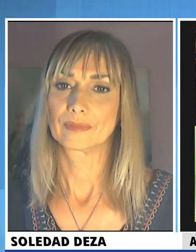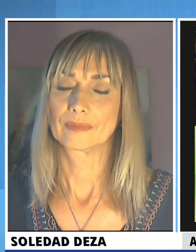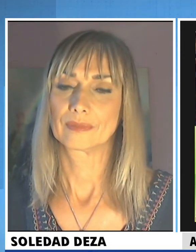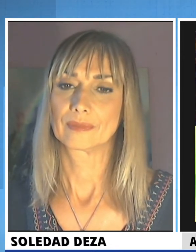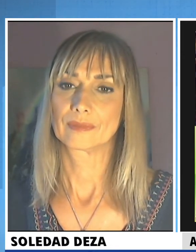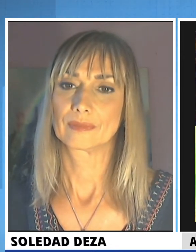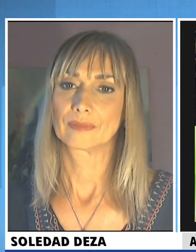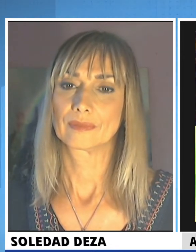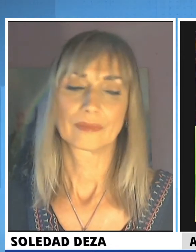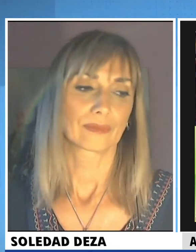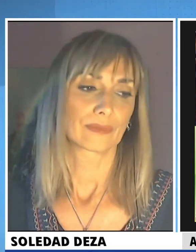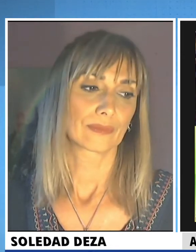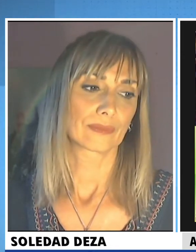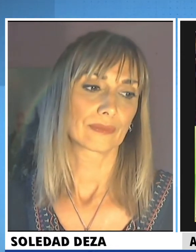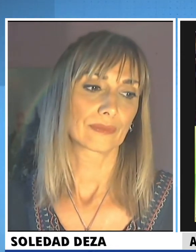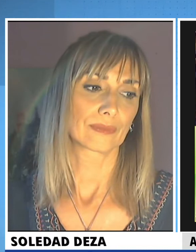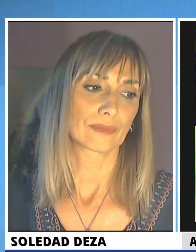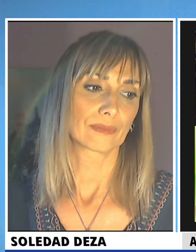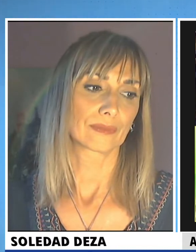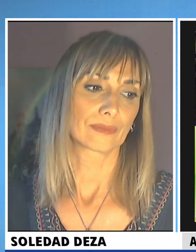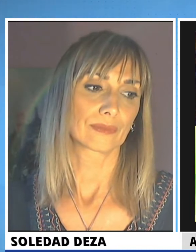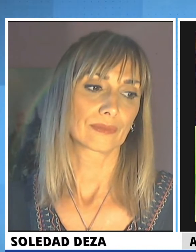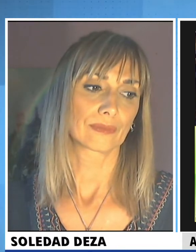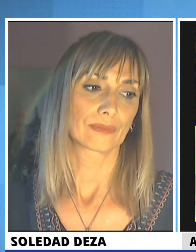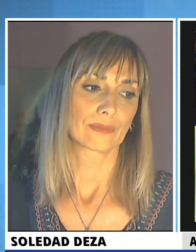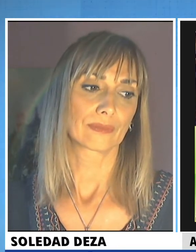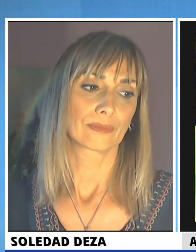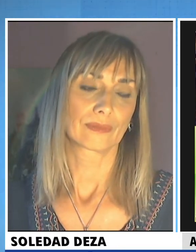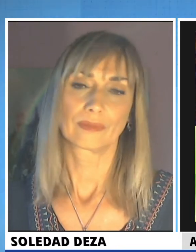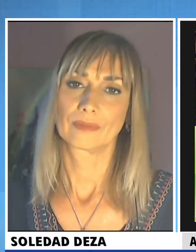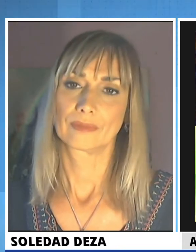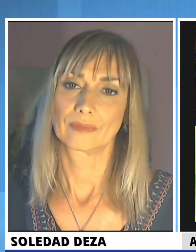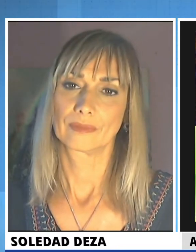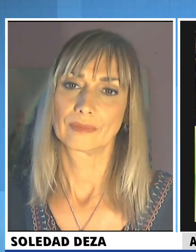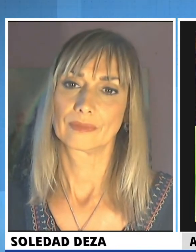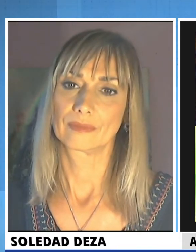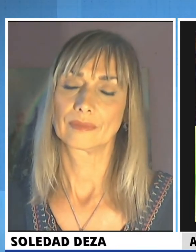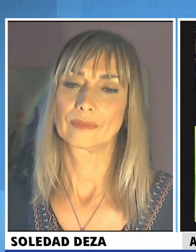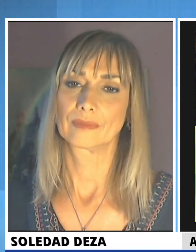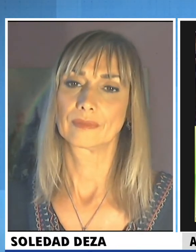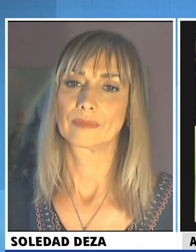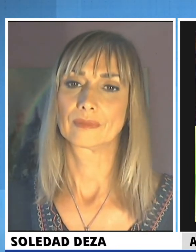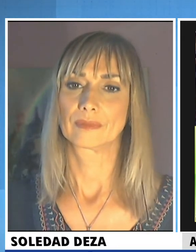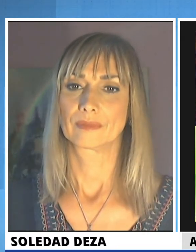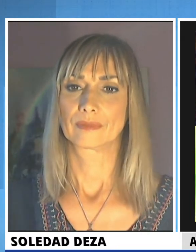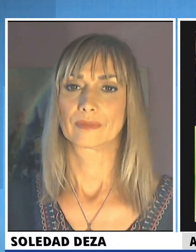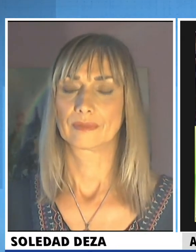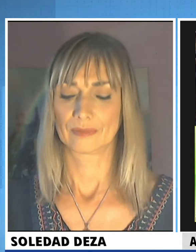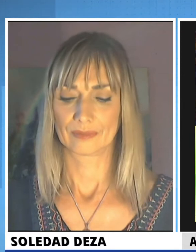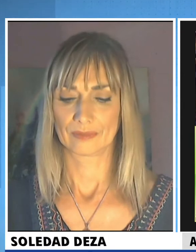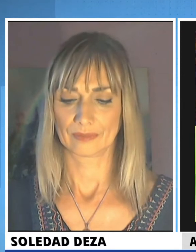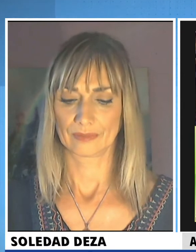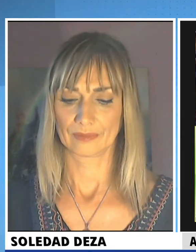acuerdo en el marco de un proceso de abuso sexual y salió gran parte de los feminismos a cuestionar